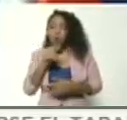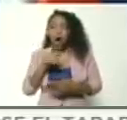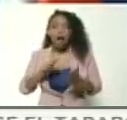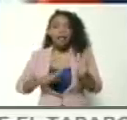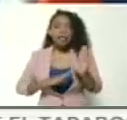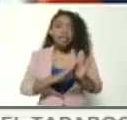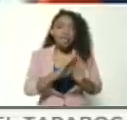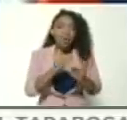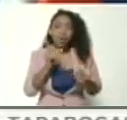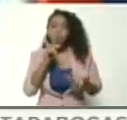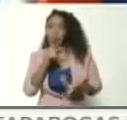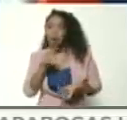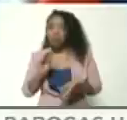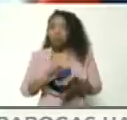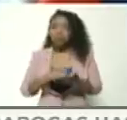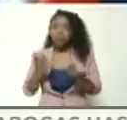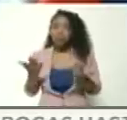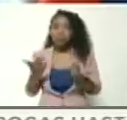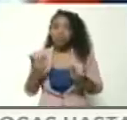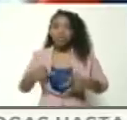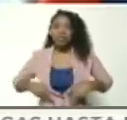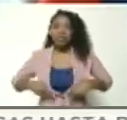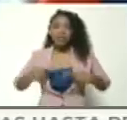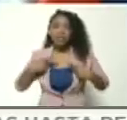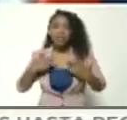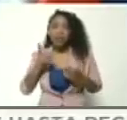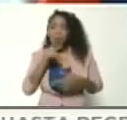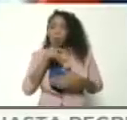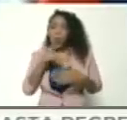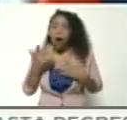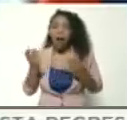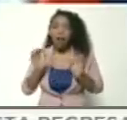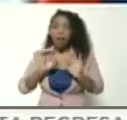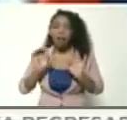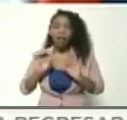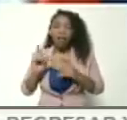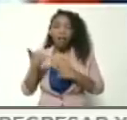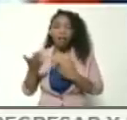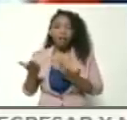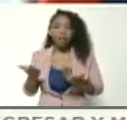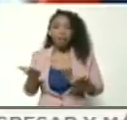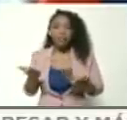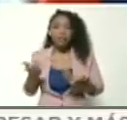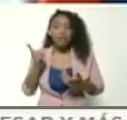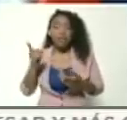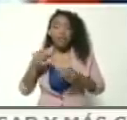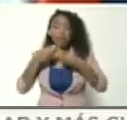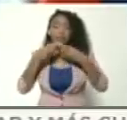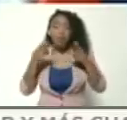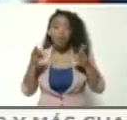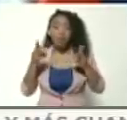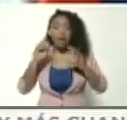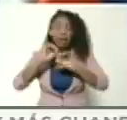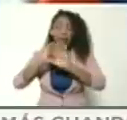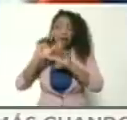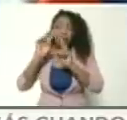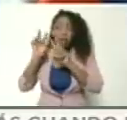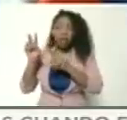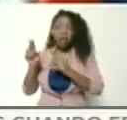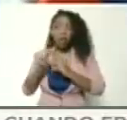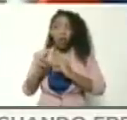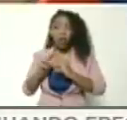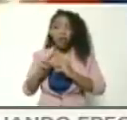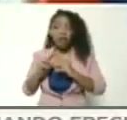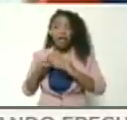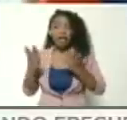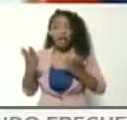desarrolla la interlocución debida que es ya pública y notoria conocida en estos casos y